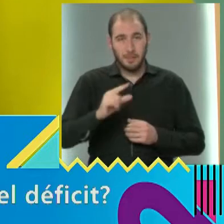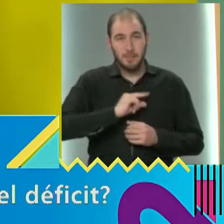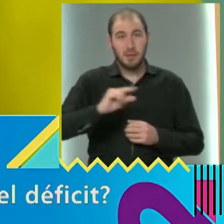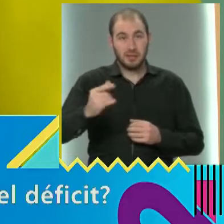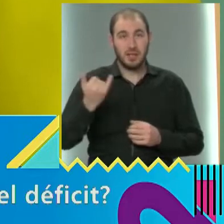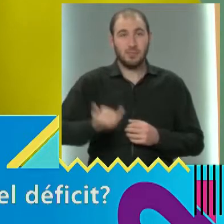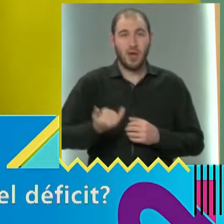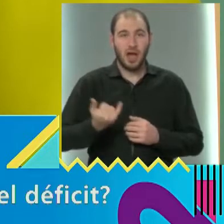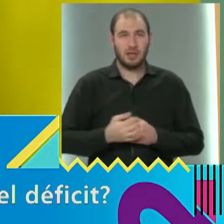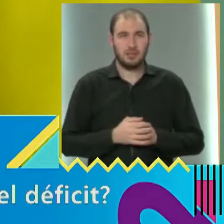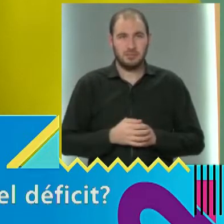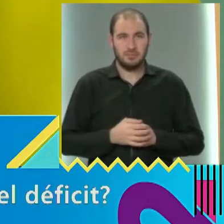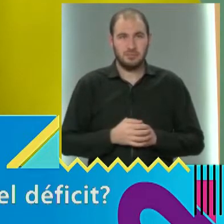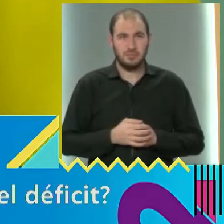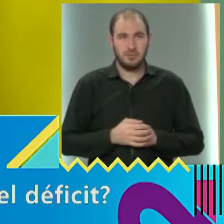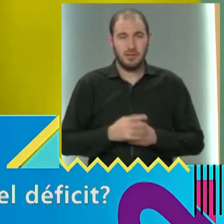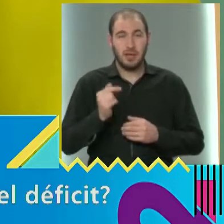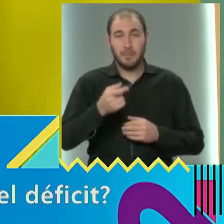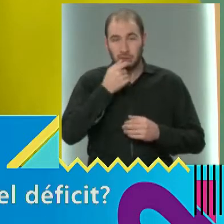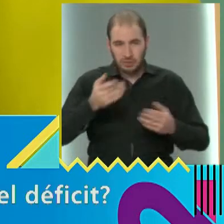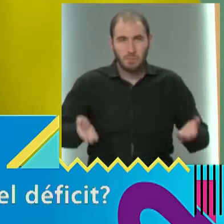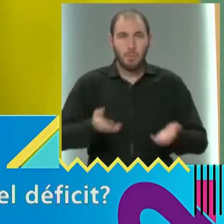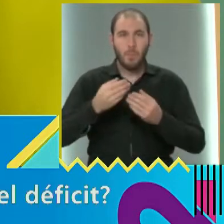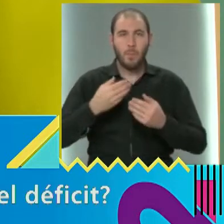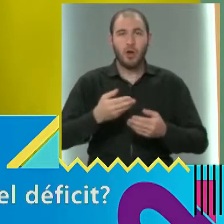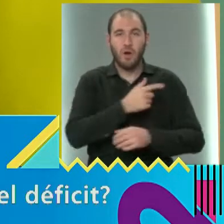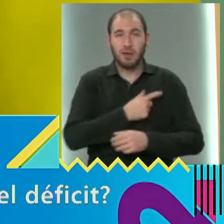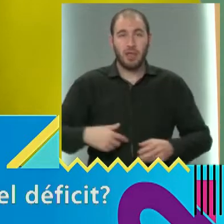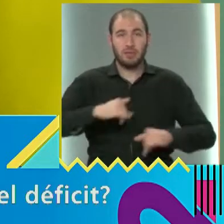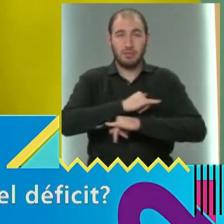crédito que puede lanzar la provincia, lo anuncia el